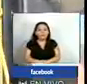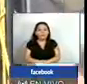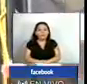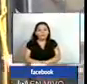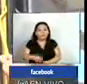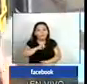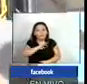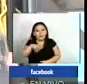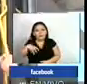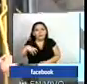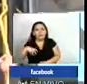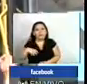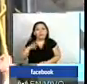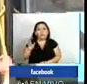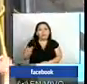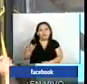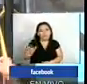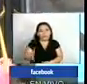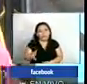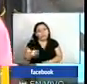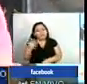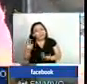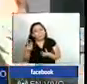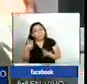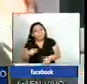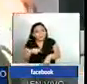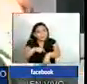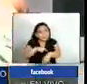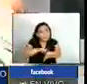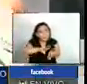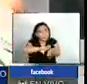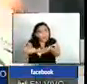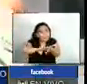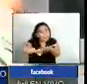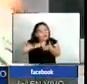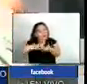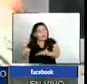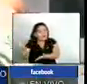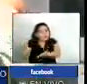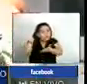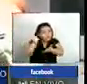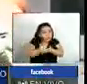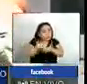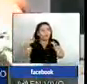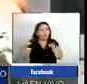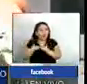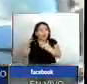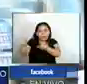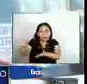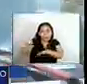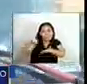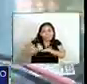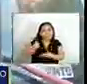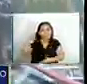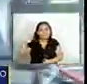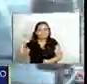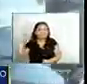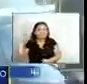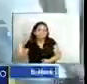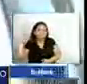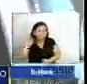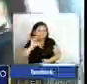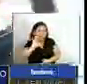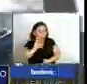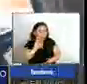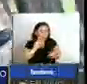Empresarios del transporte piden una nueva prórroga al pago del subsidio y además el incremento a la compensación y un bono. Ya le contamos